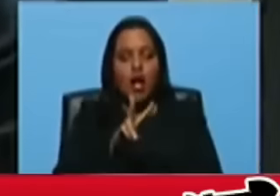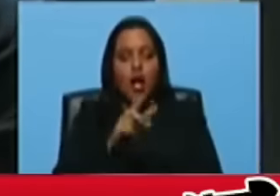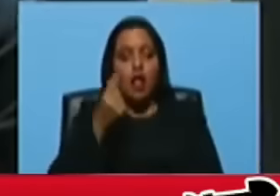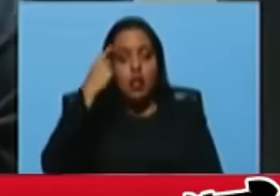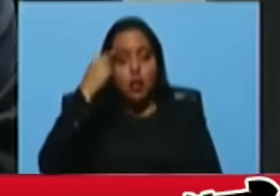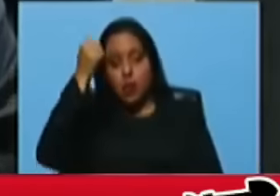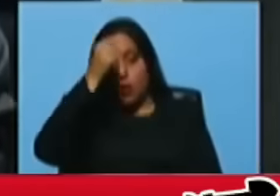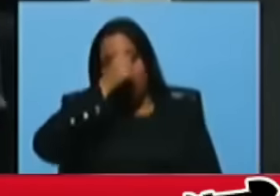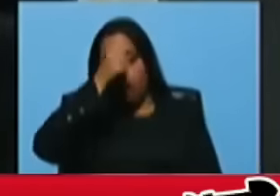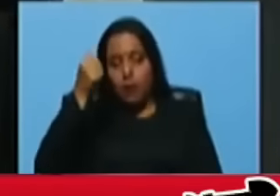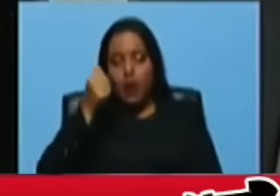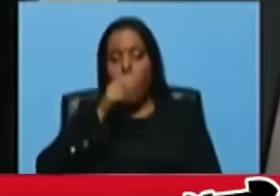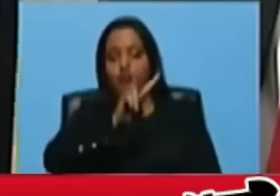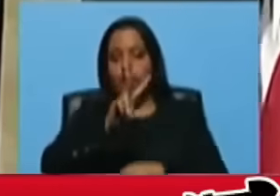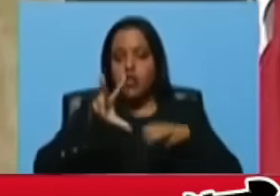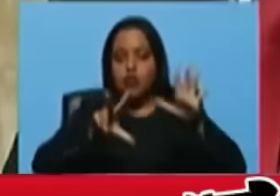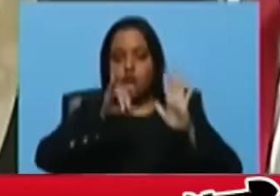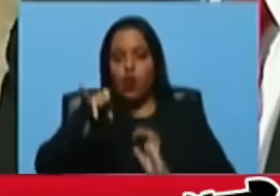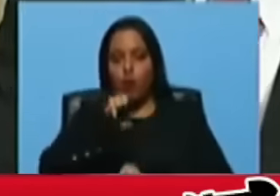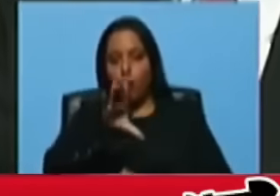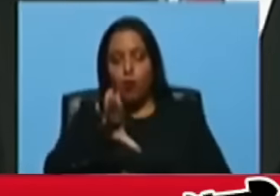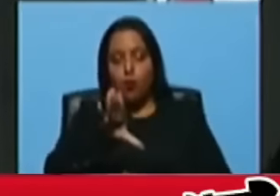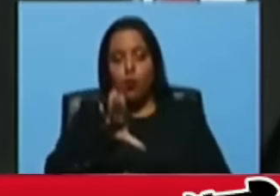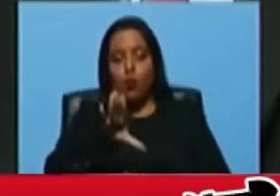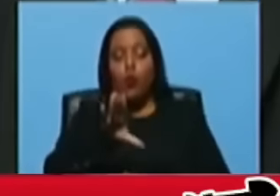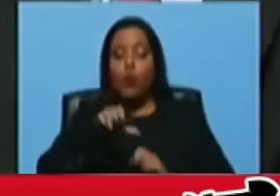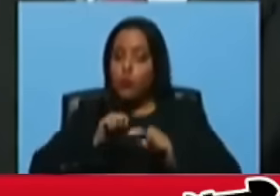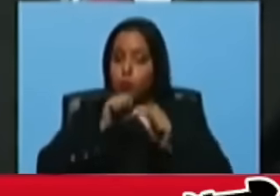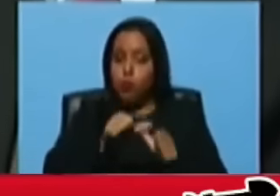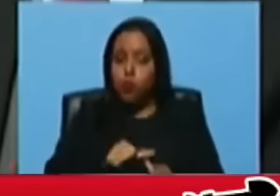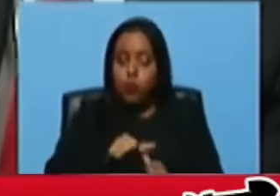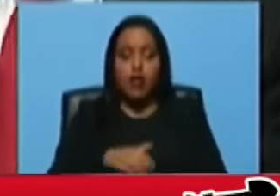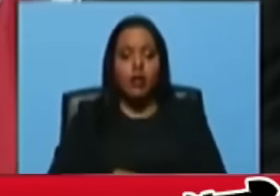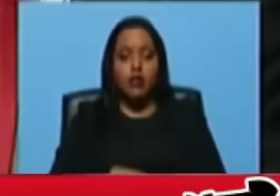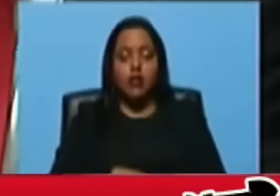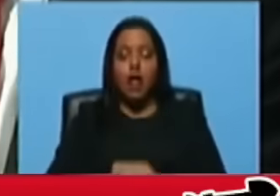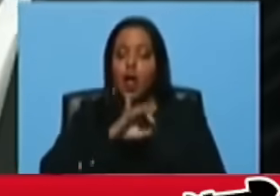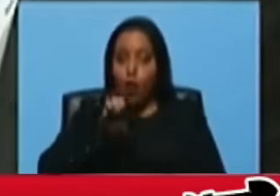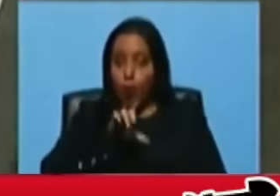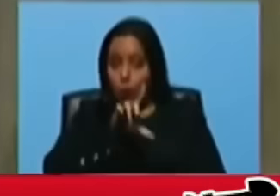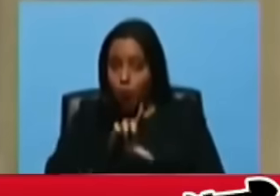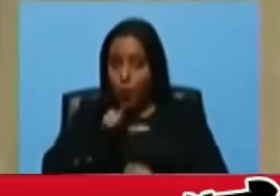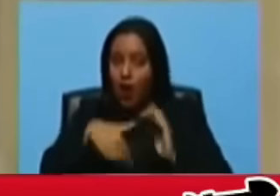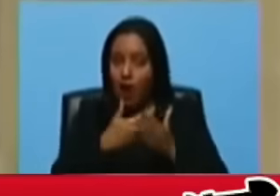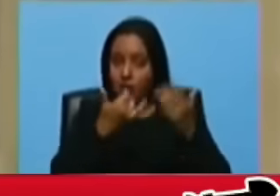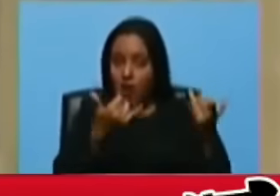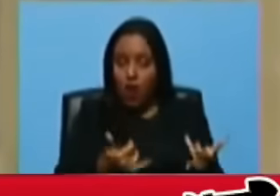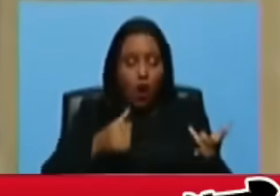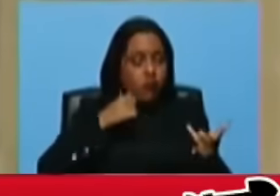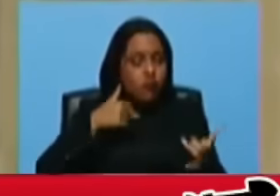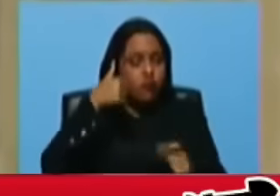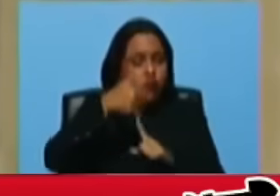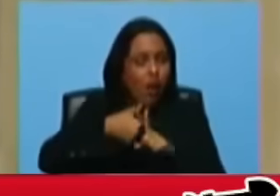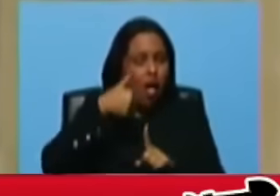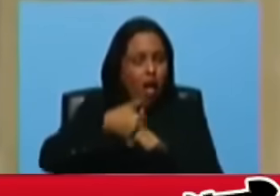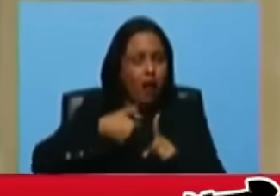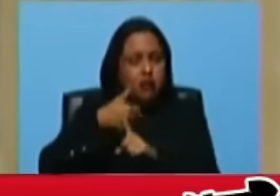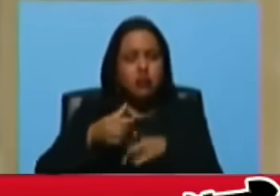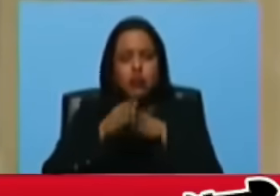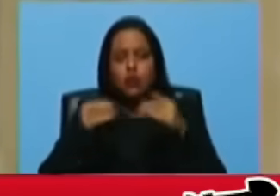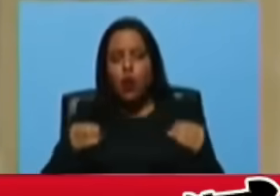julio, hasta nuestros días, hasta este momento que estamos hablando. Está bajo ataque toda la plataforma